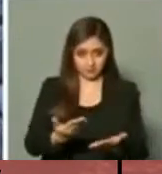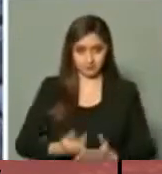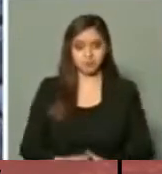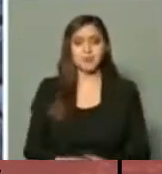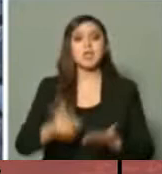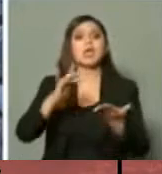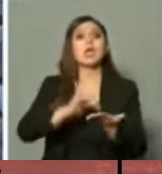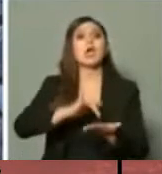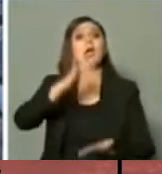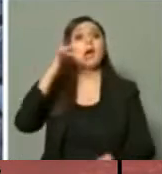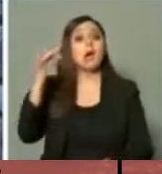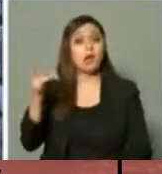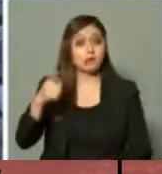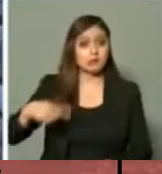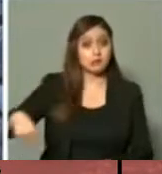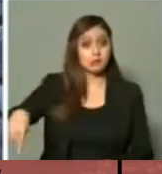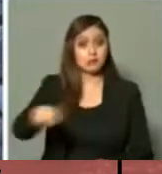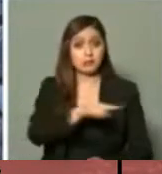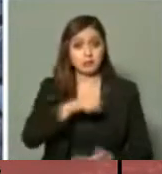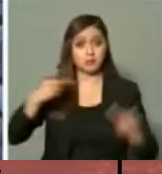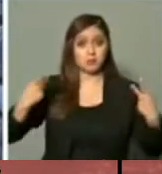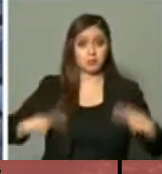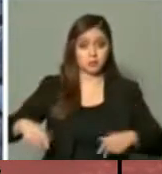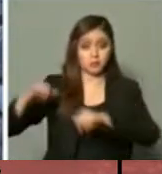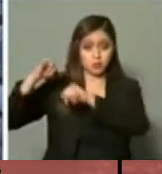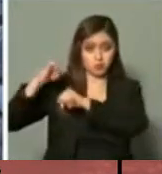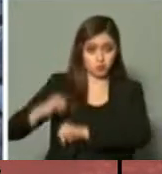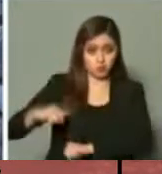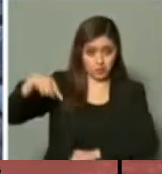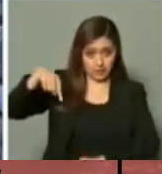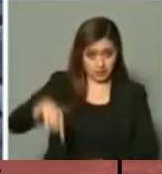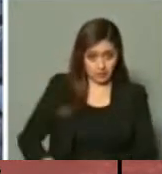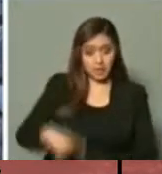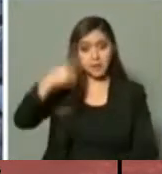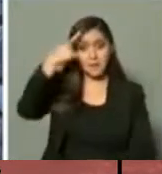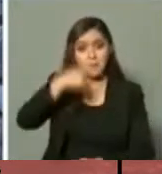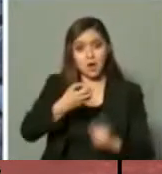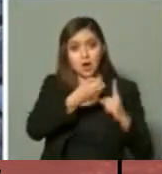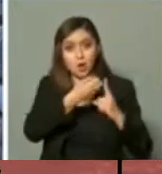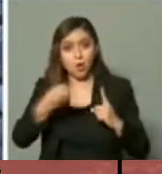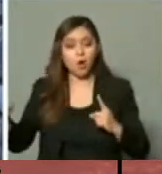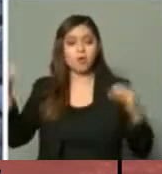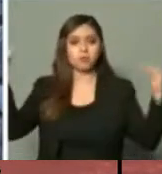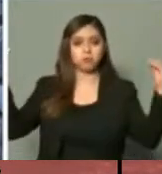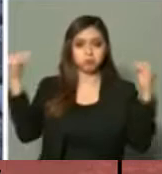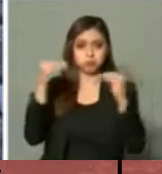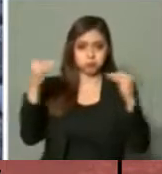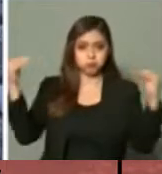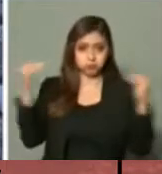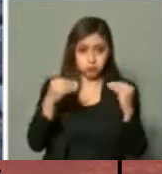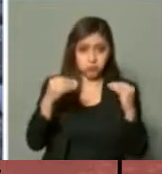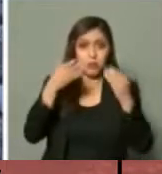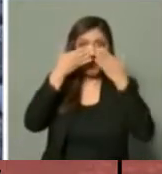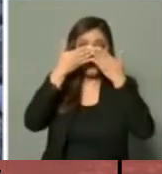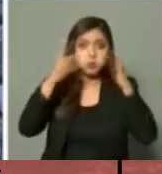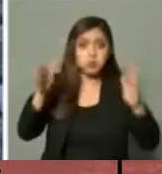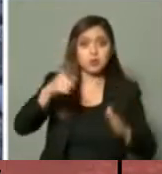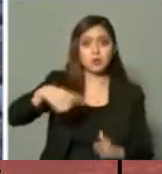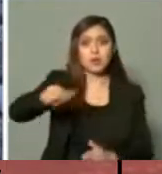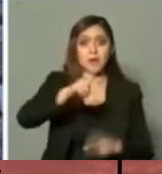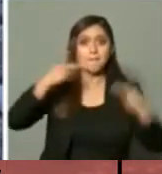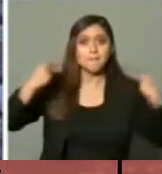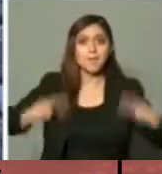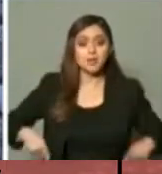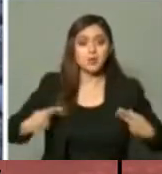del Instituto Electoral de la Ciudad de México por su compromiso y organización para el desarrollo de este debate, que abre un panorama para que los habitantes